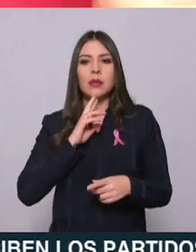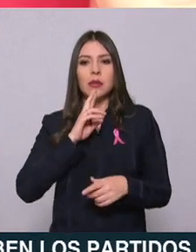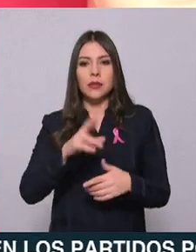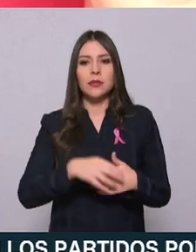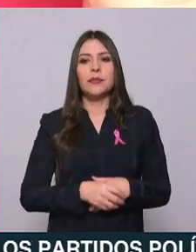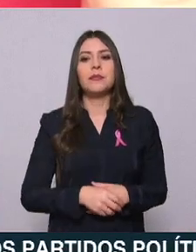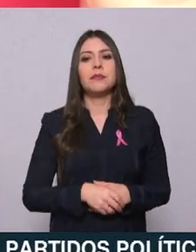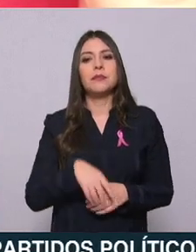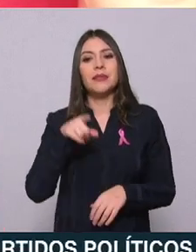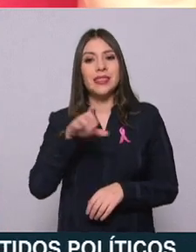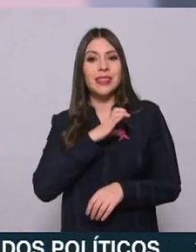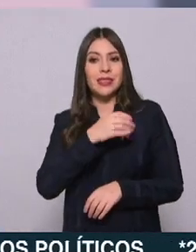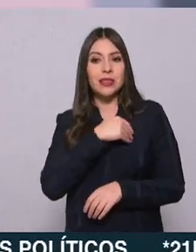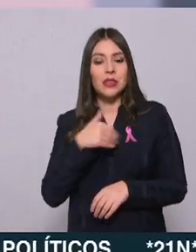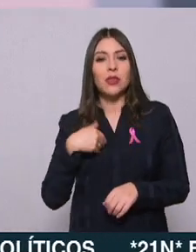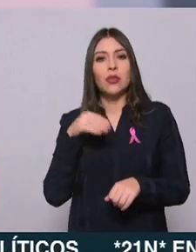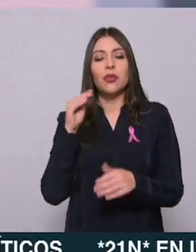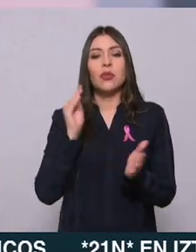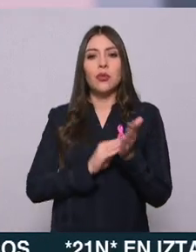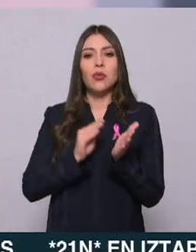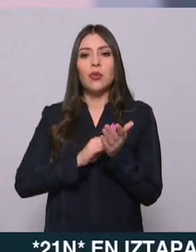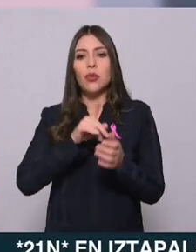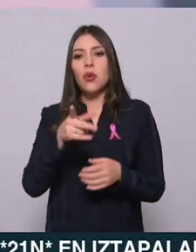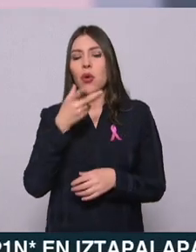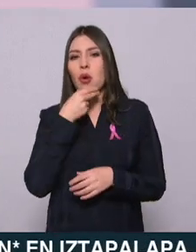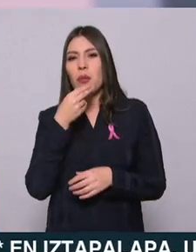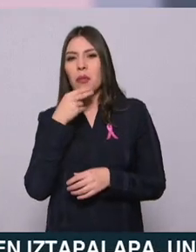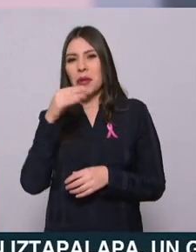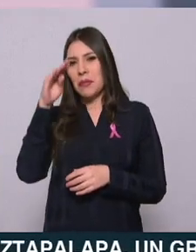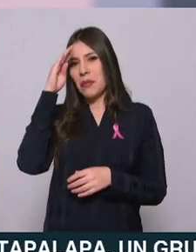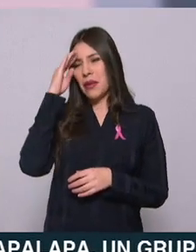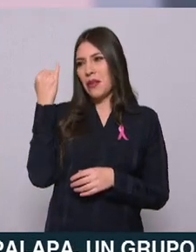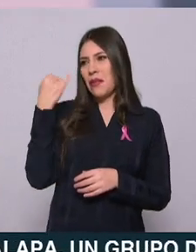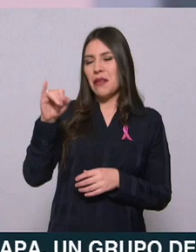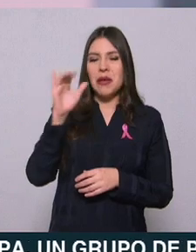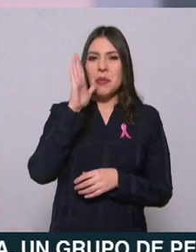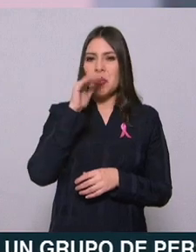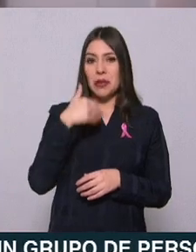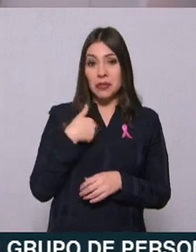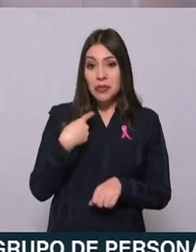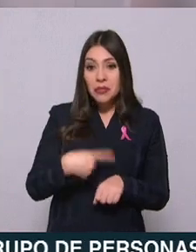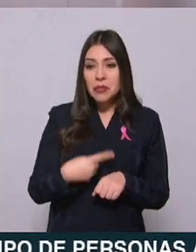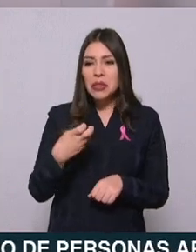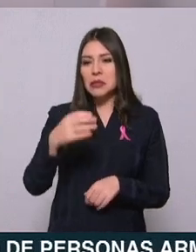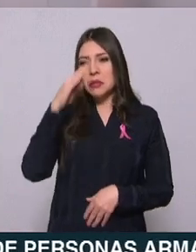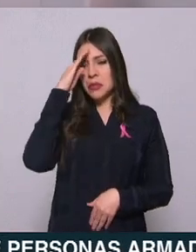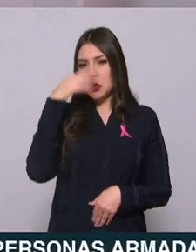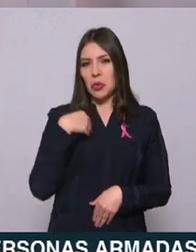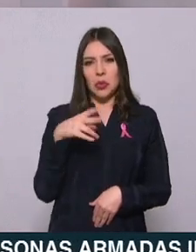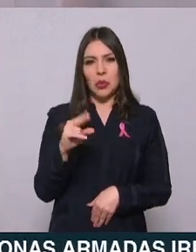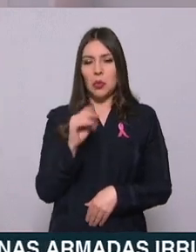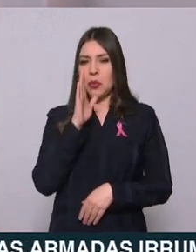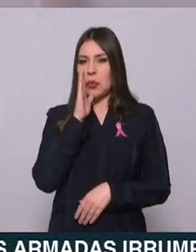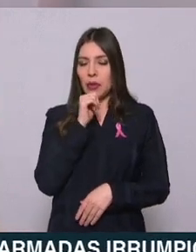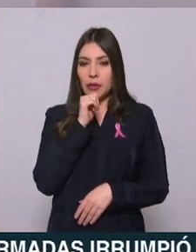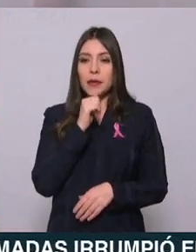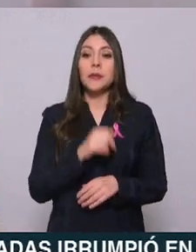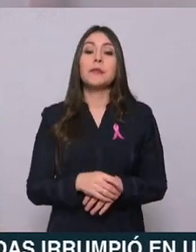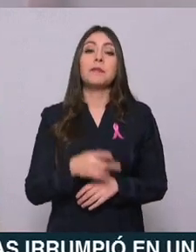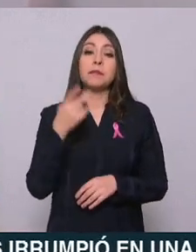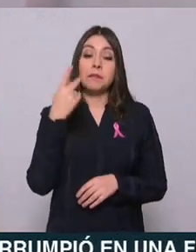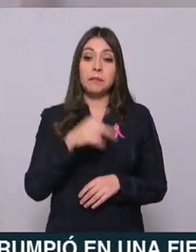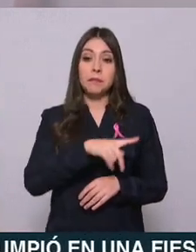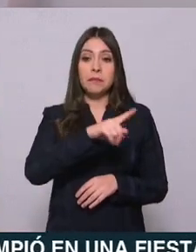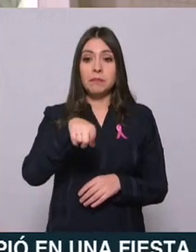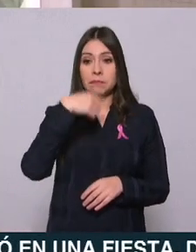es un tema tabú para los hombres, ya que piensan que están exentos de padecer esta enfermedad. Sin embargo, es recomendable que, al